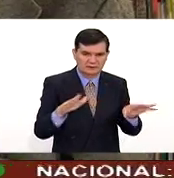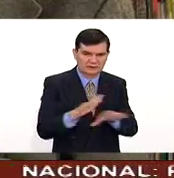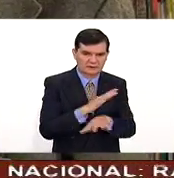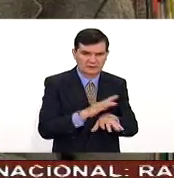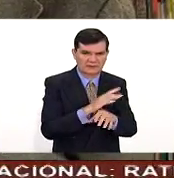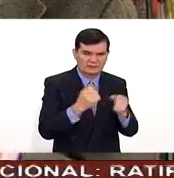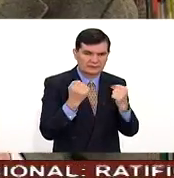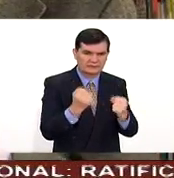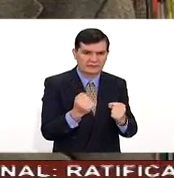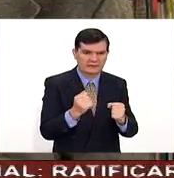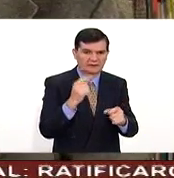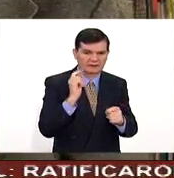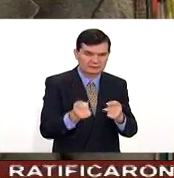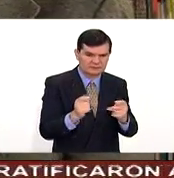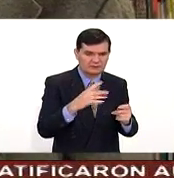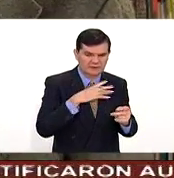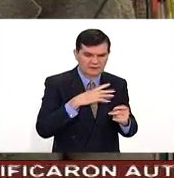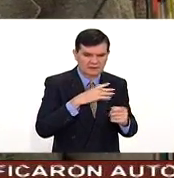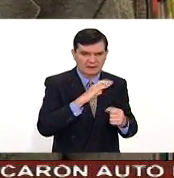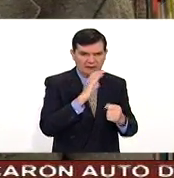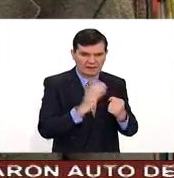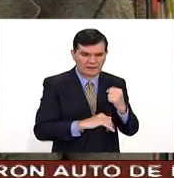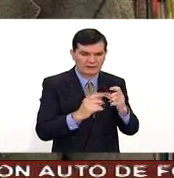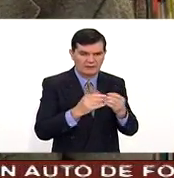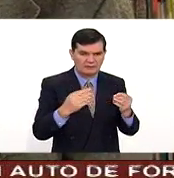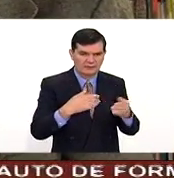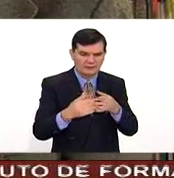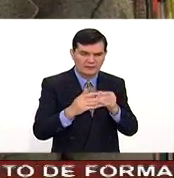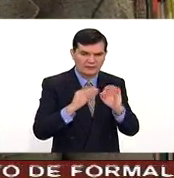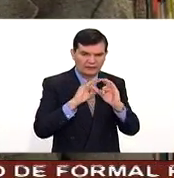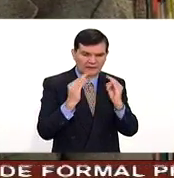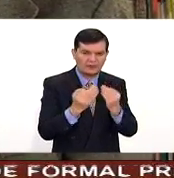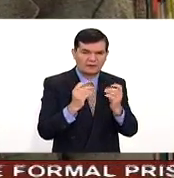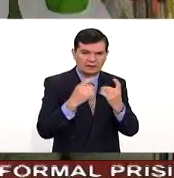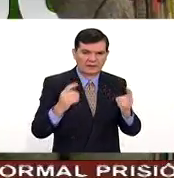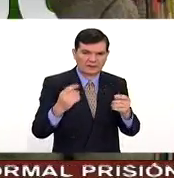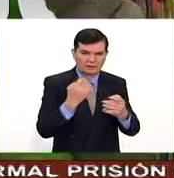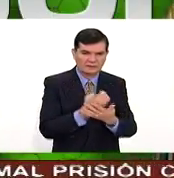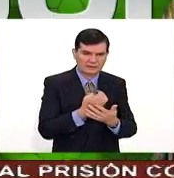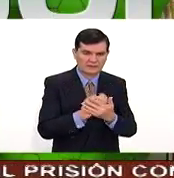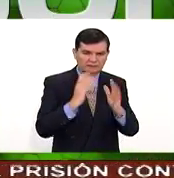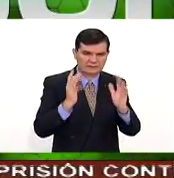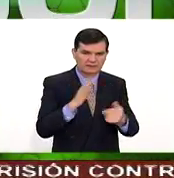fuerte en términos de que se estaba agotando el modelo de desarrollo económico, ya se había agotado.